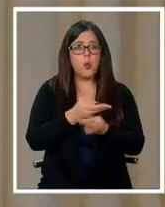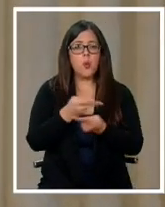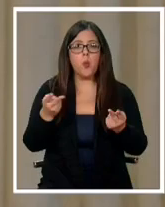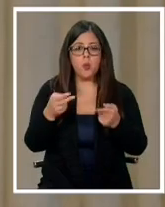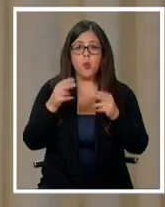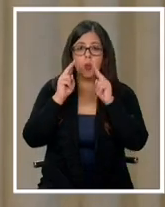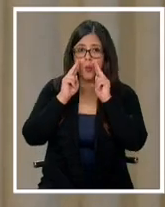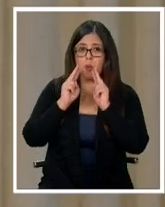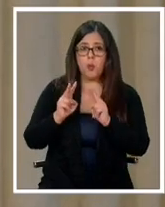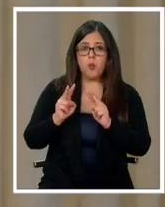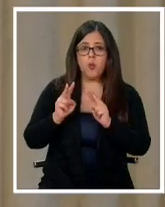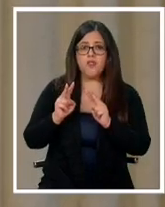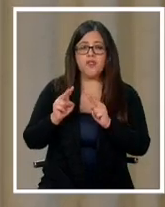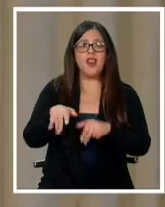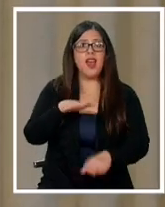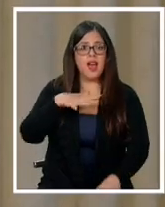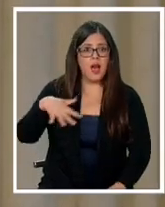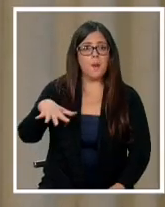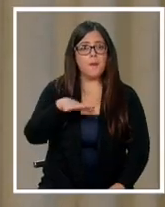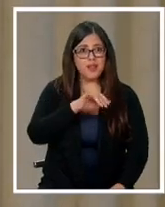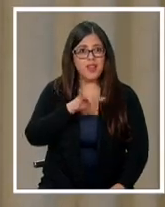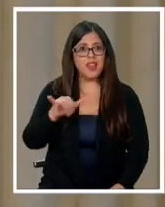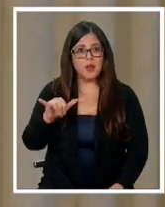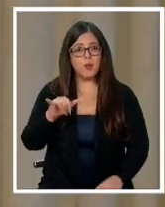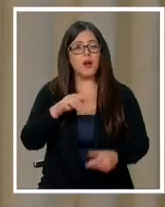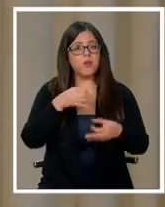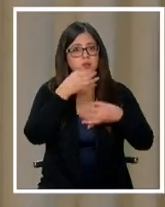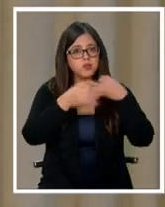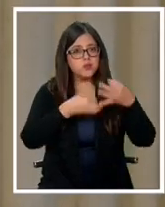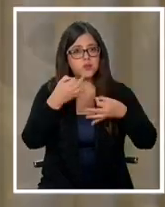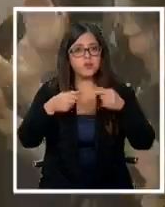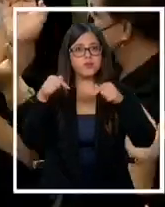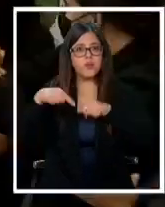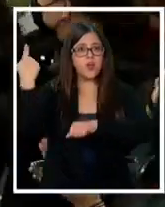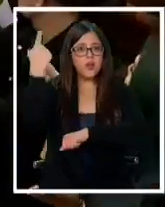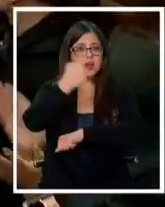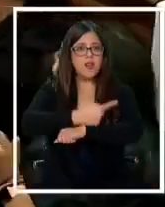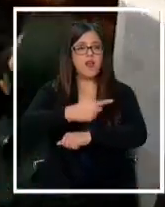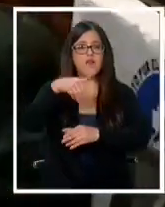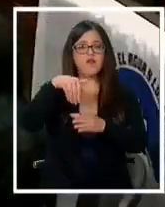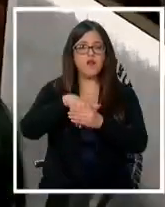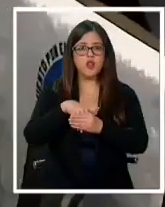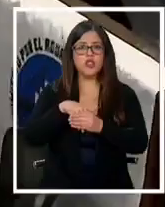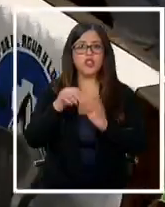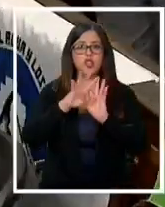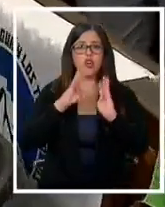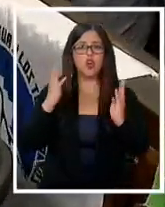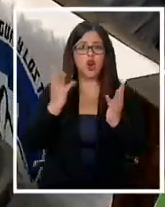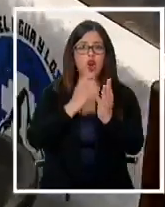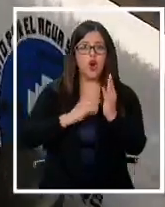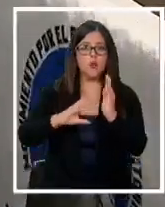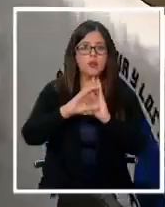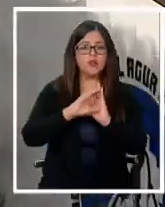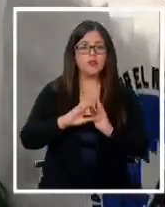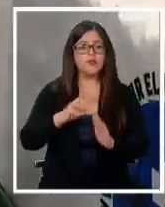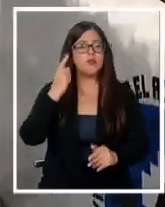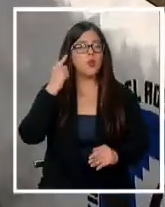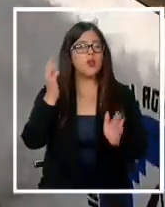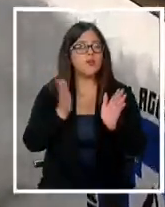vamos a escuchar un poco de ese ambiente continuamos comentando lo que ha sido esta jornada de votaciones en la convención constitucional